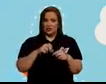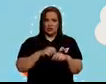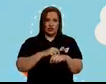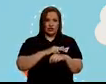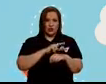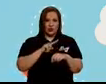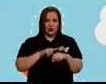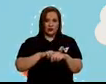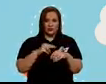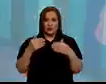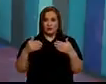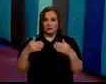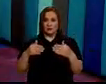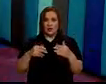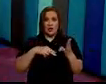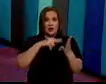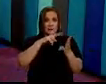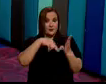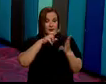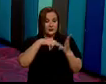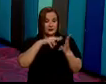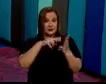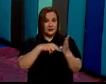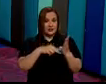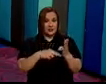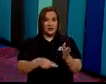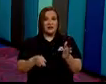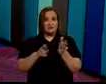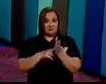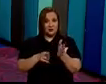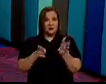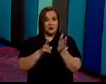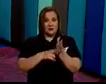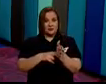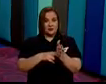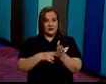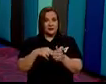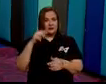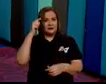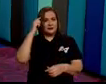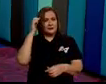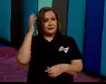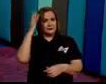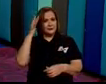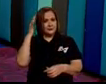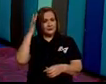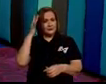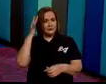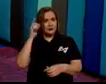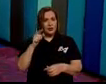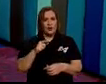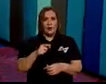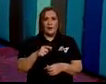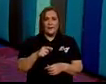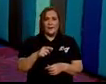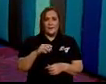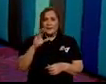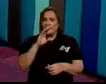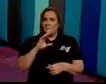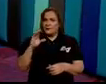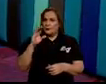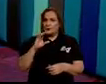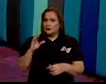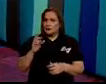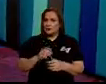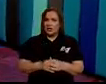veces el himno nacional y hacer un análisis de qué significa eso, buscar un, puede